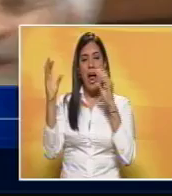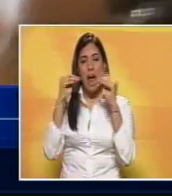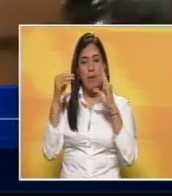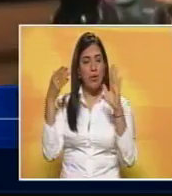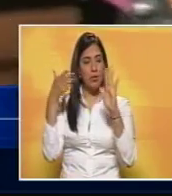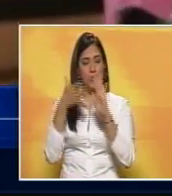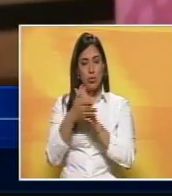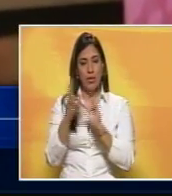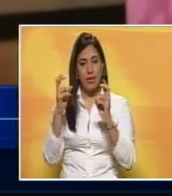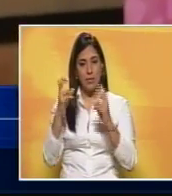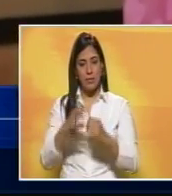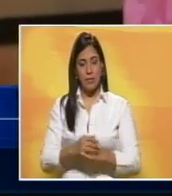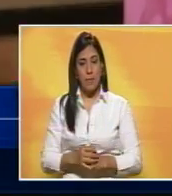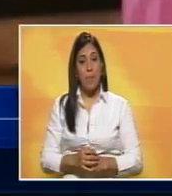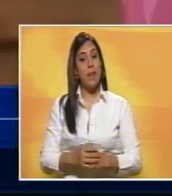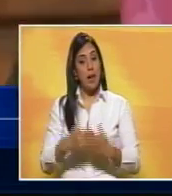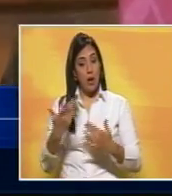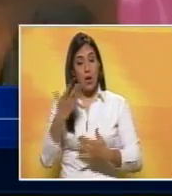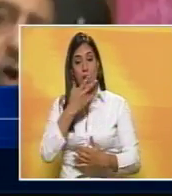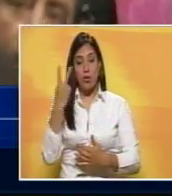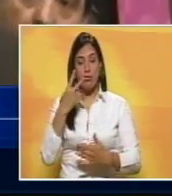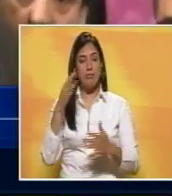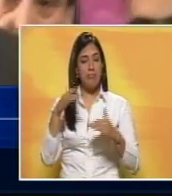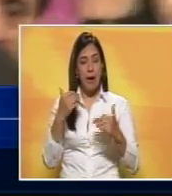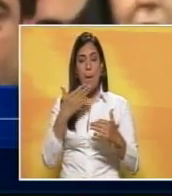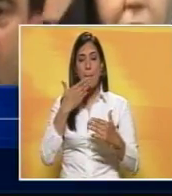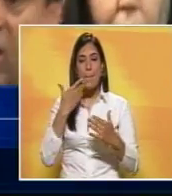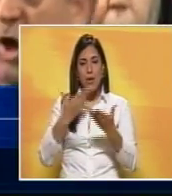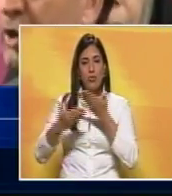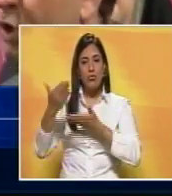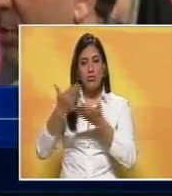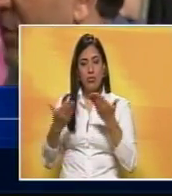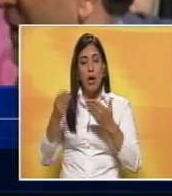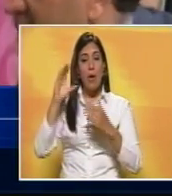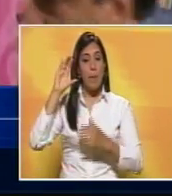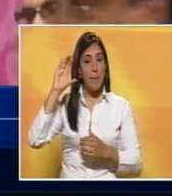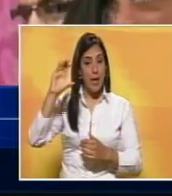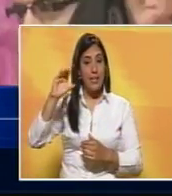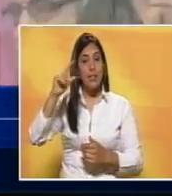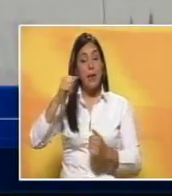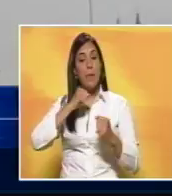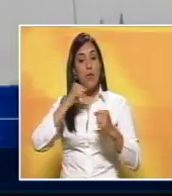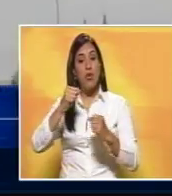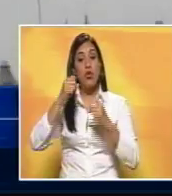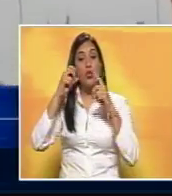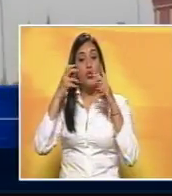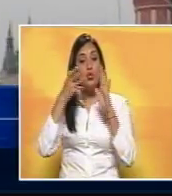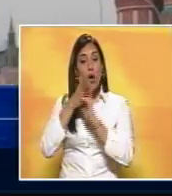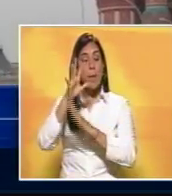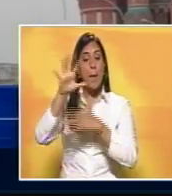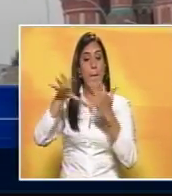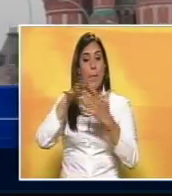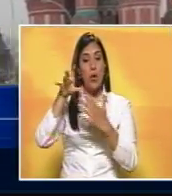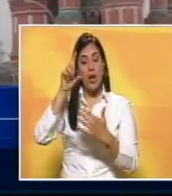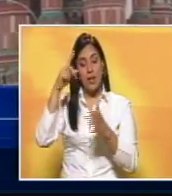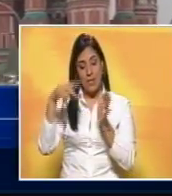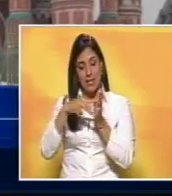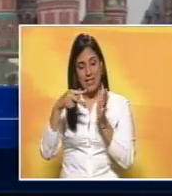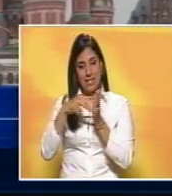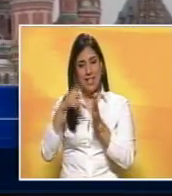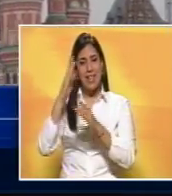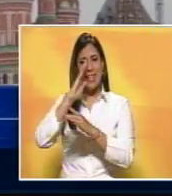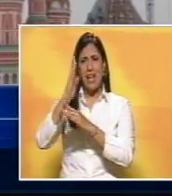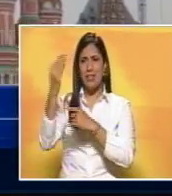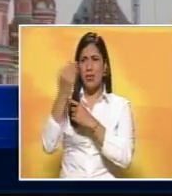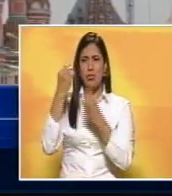Rouhani. Los mandatarios tienen previsto reforzar lazos entre ambos países y su posición respecto al conflicto en Siria y las